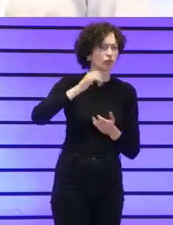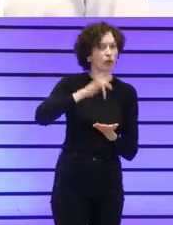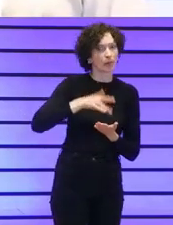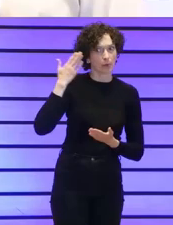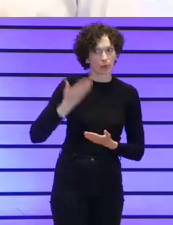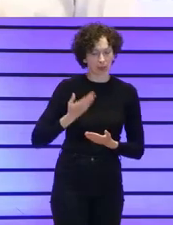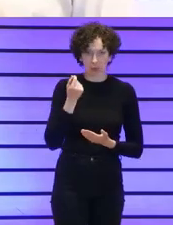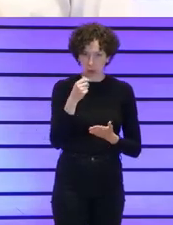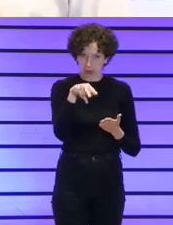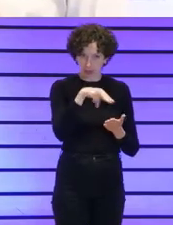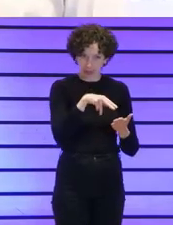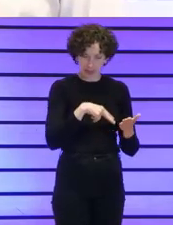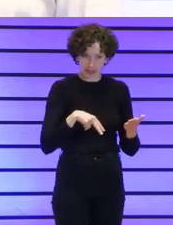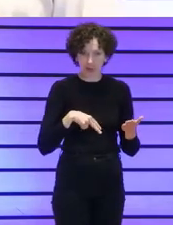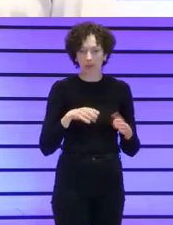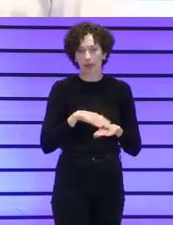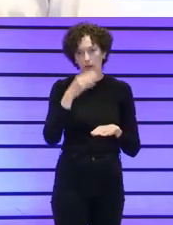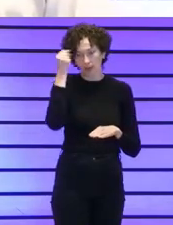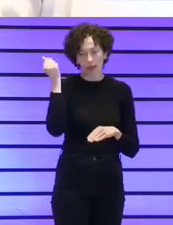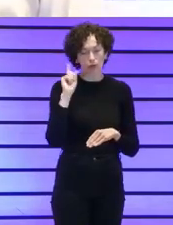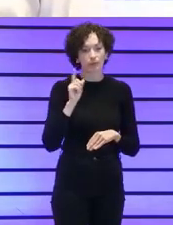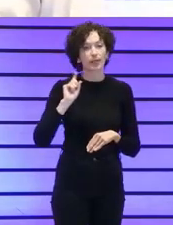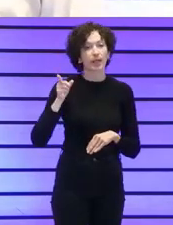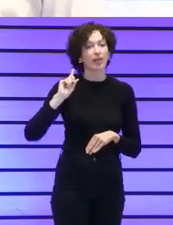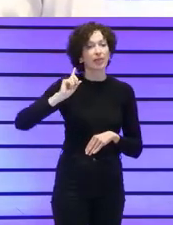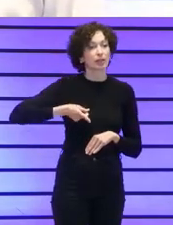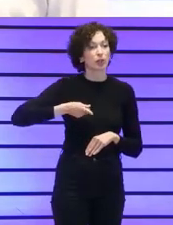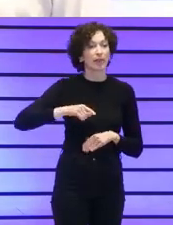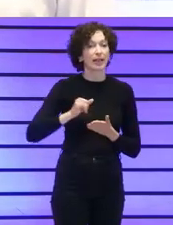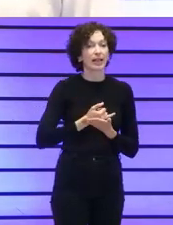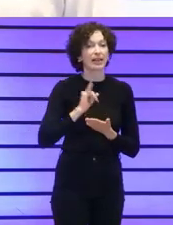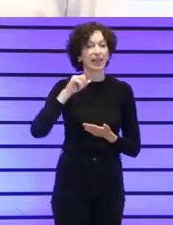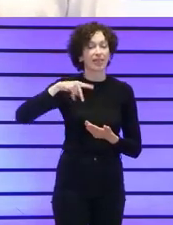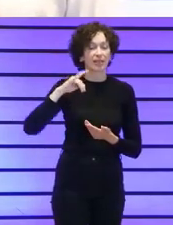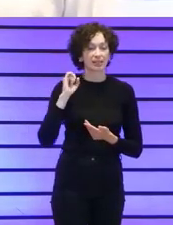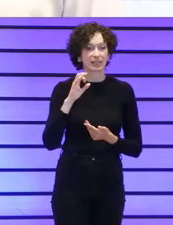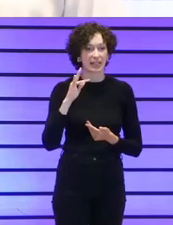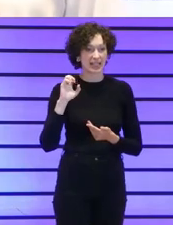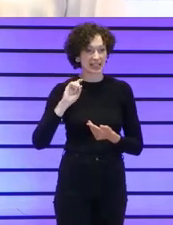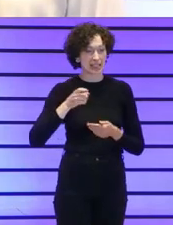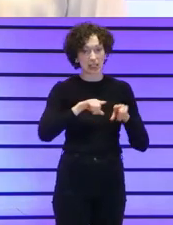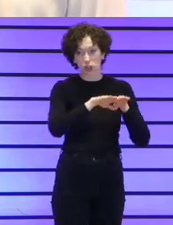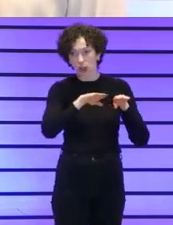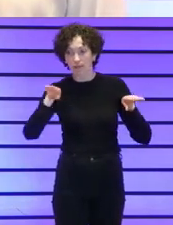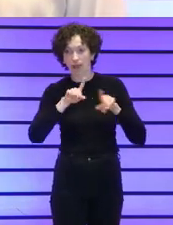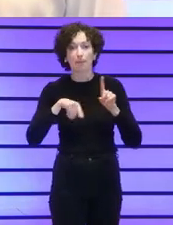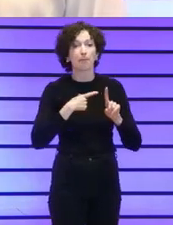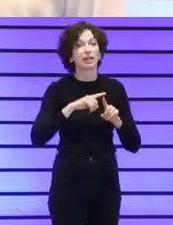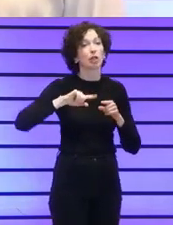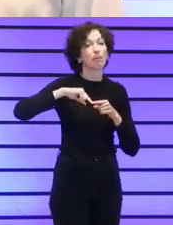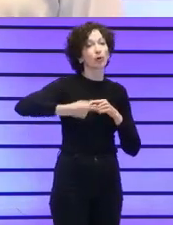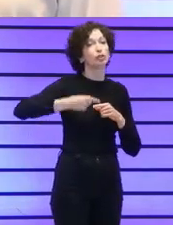un poquito para no dejarme cosas. Ella es directora de la Cátedra Inditex de Sostenibilidad y del posgrado